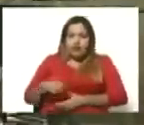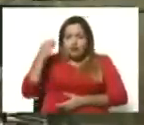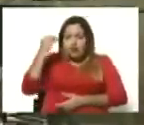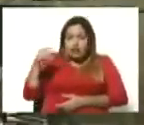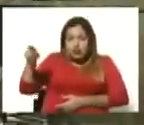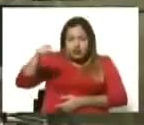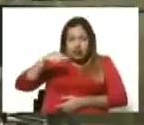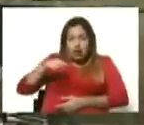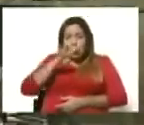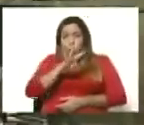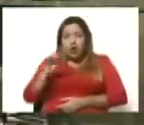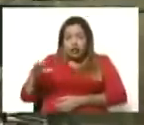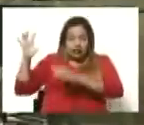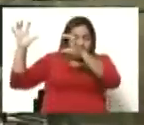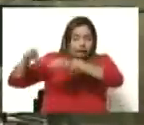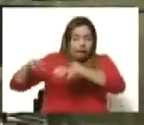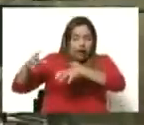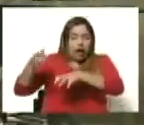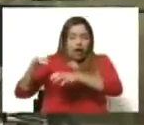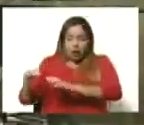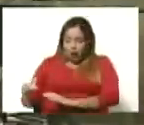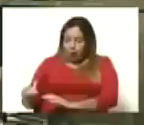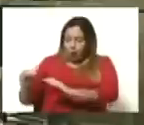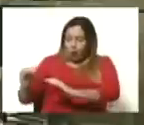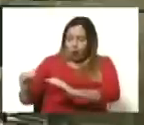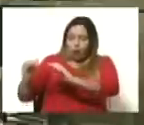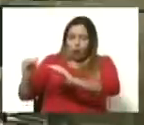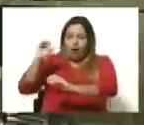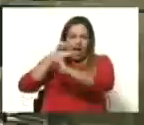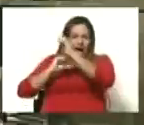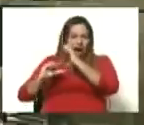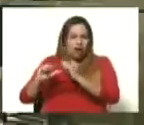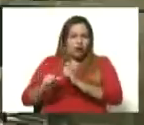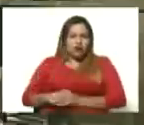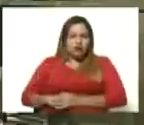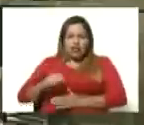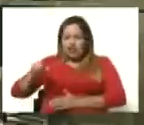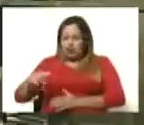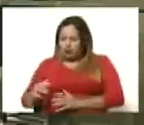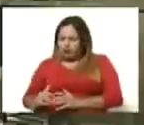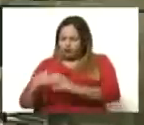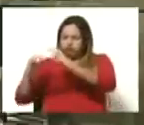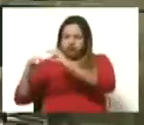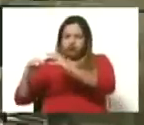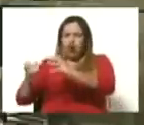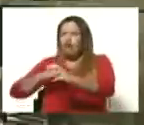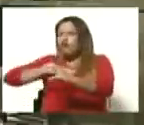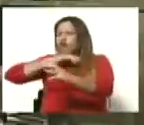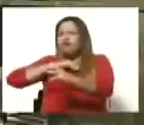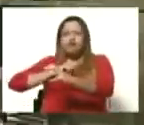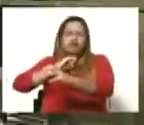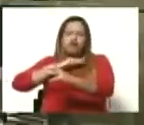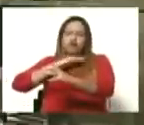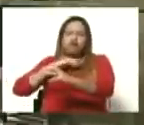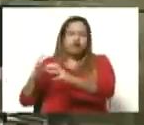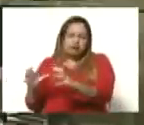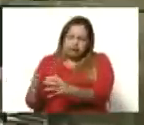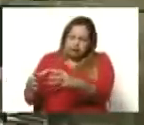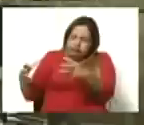ondas tropicales. Eso se acumuló, se taponió, y